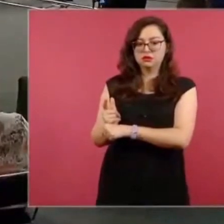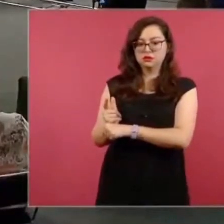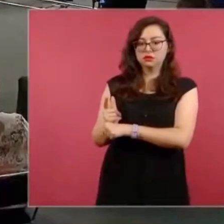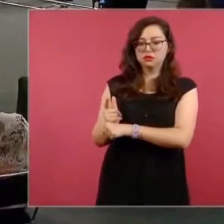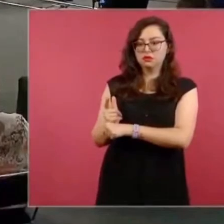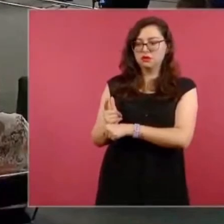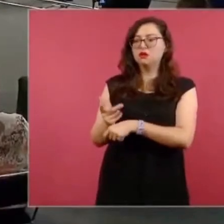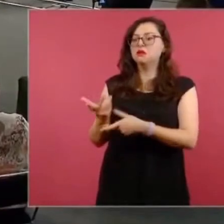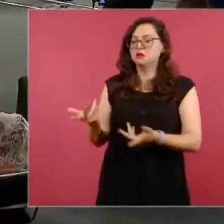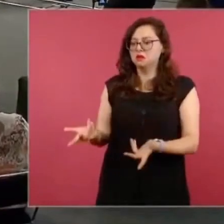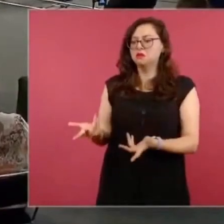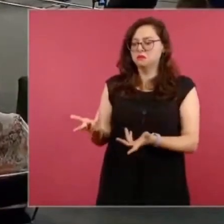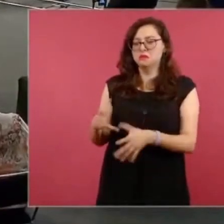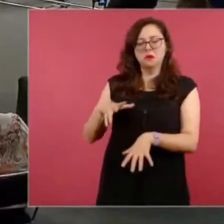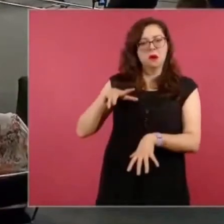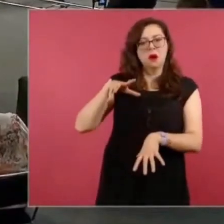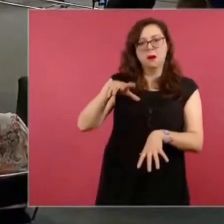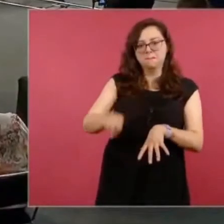les iban a servir